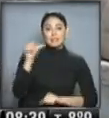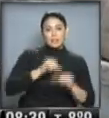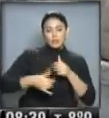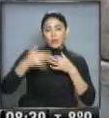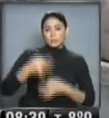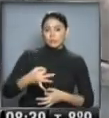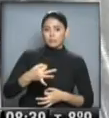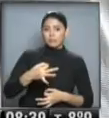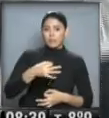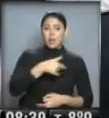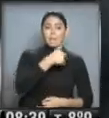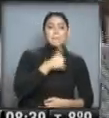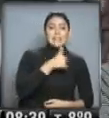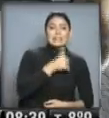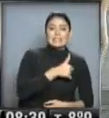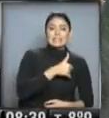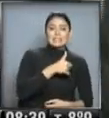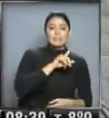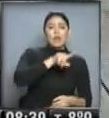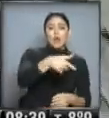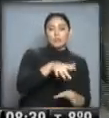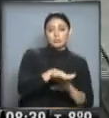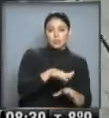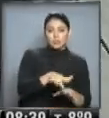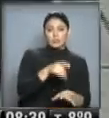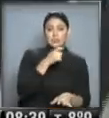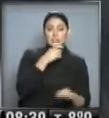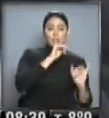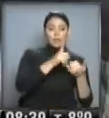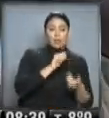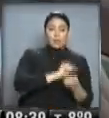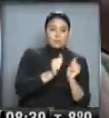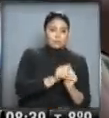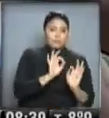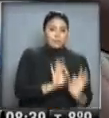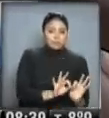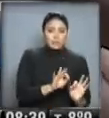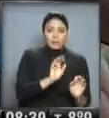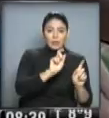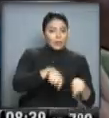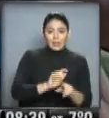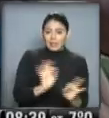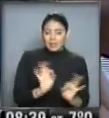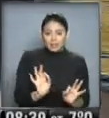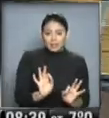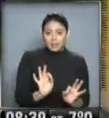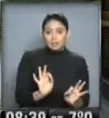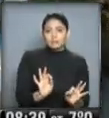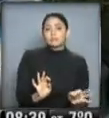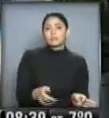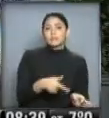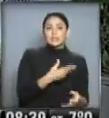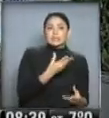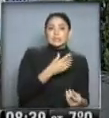no está diseñada para el uso que le están dando es decir cada vez que los adolescencia es una relación y no se cuidan se por